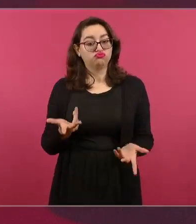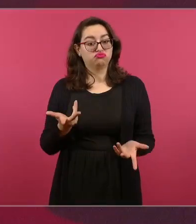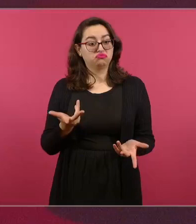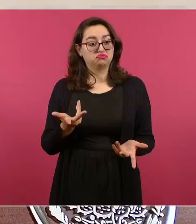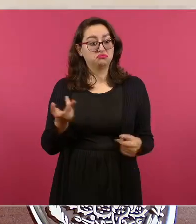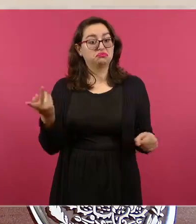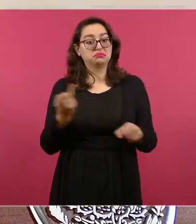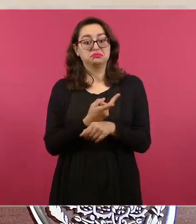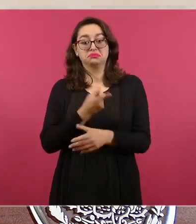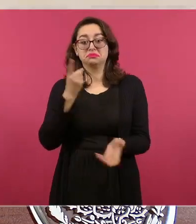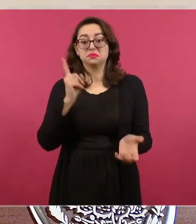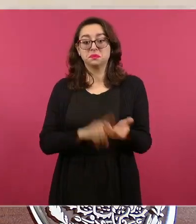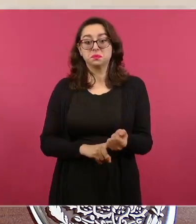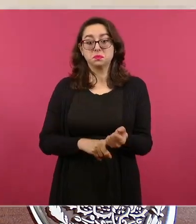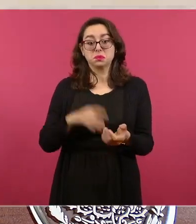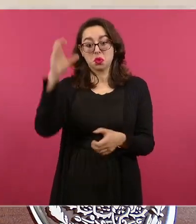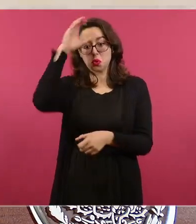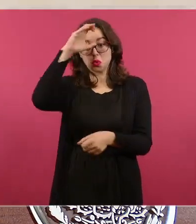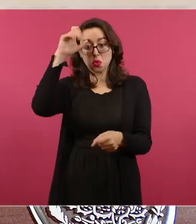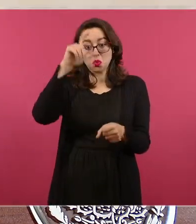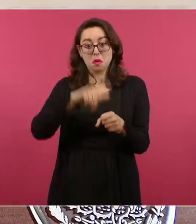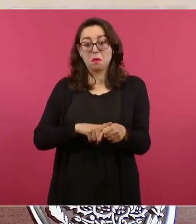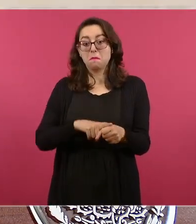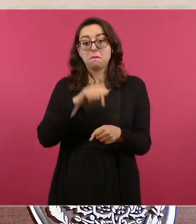y no tener cultura,